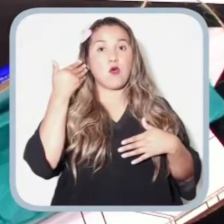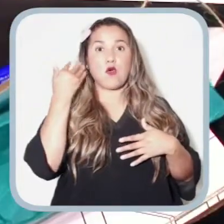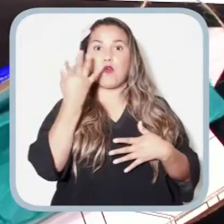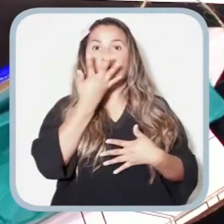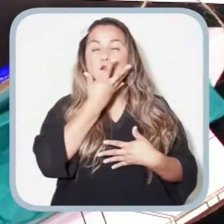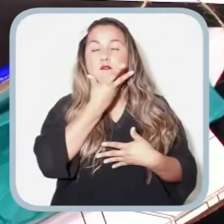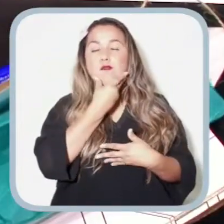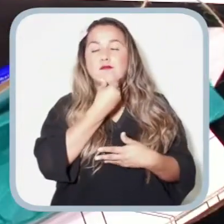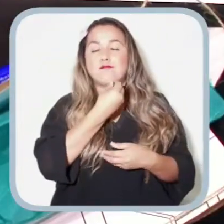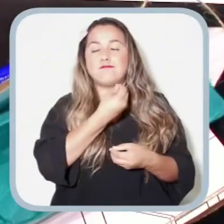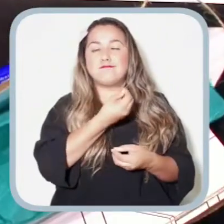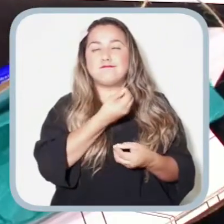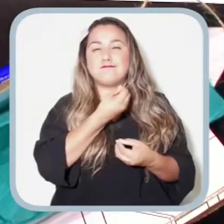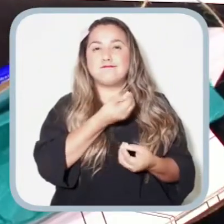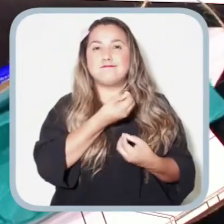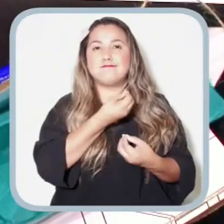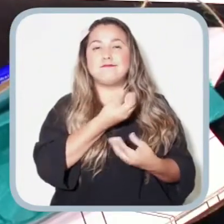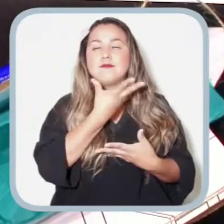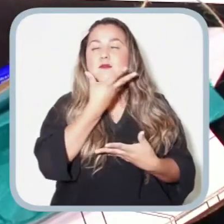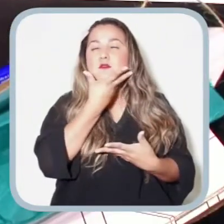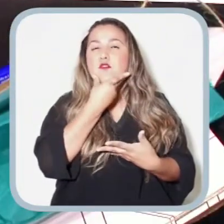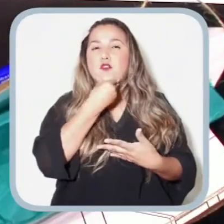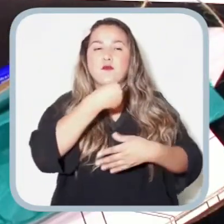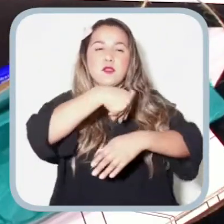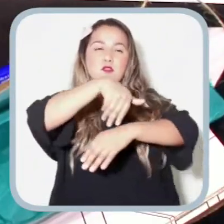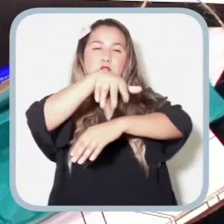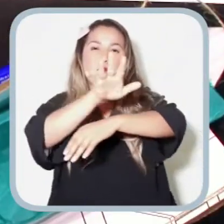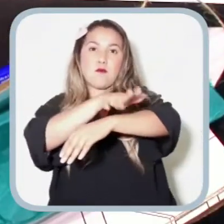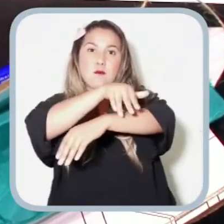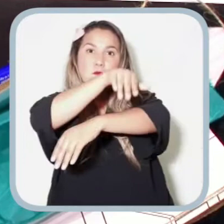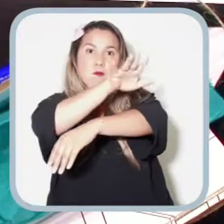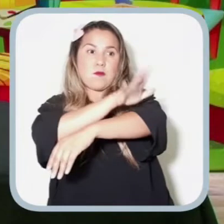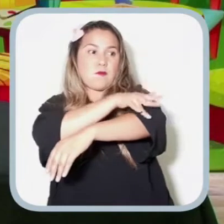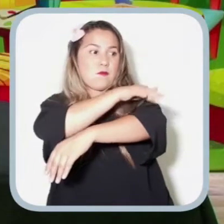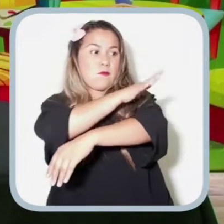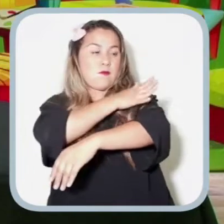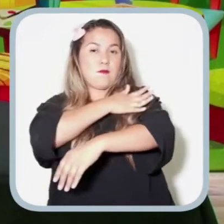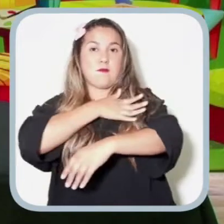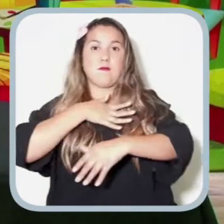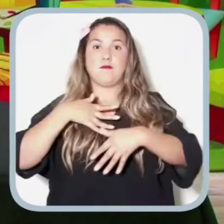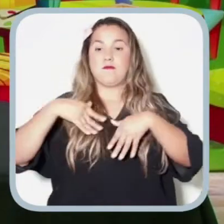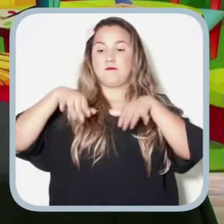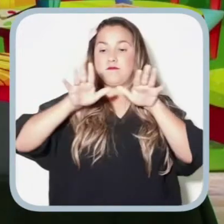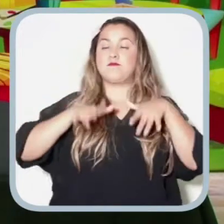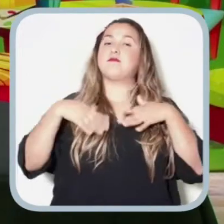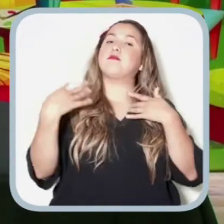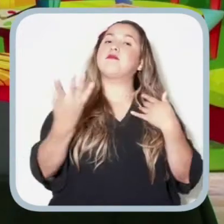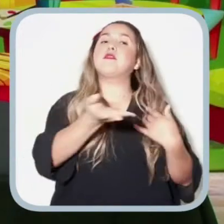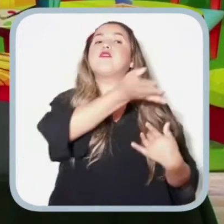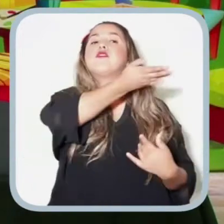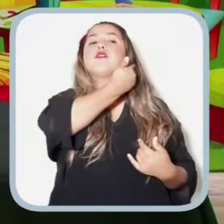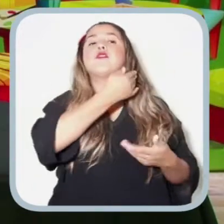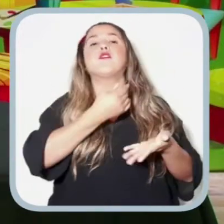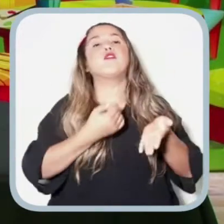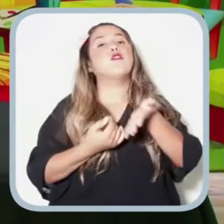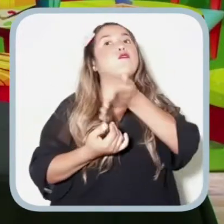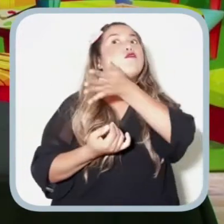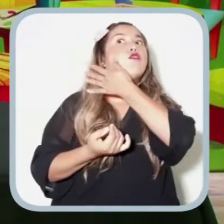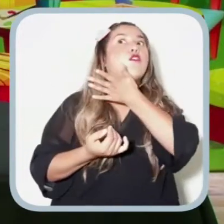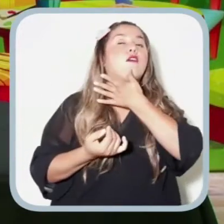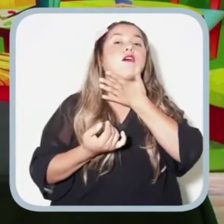hace tan atractivo tan bello tan bello su plumaje y está un fan de